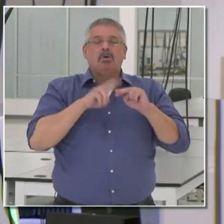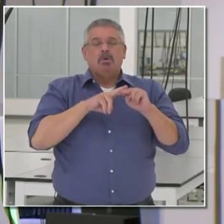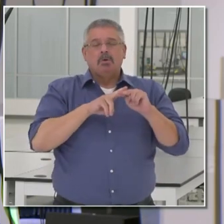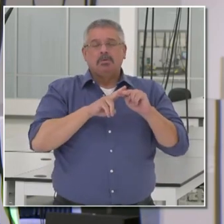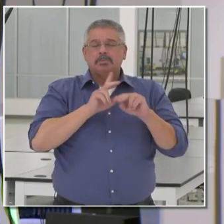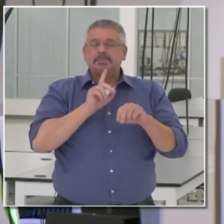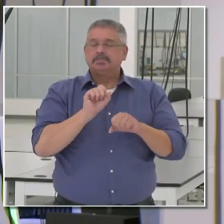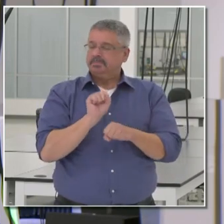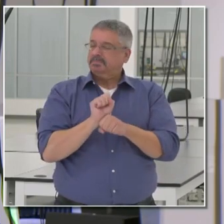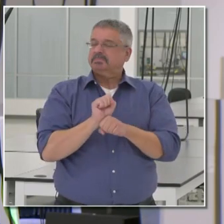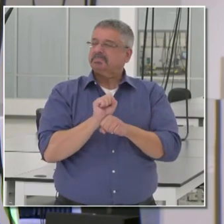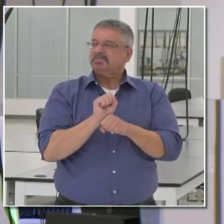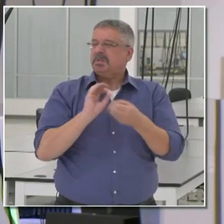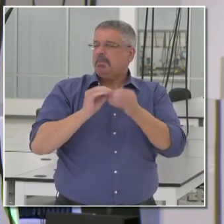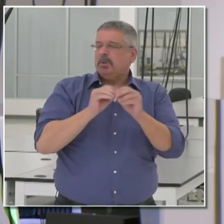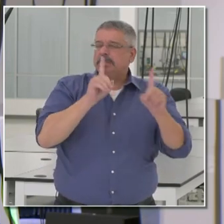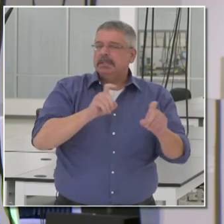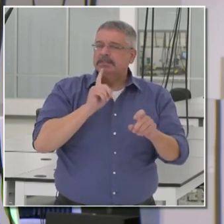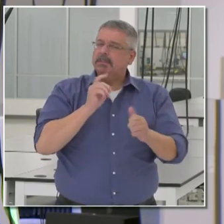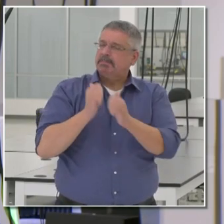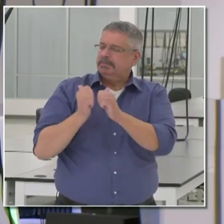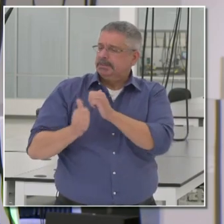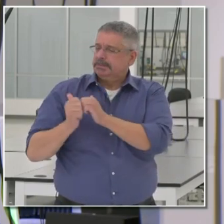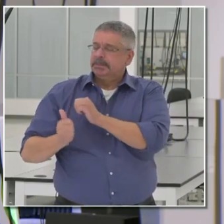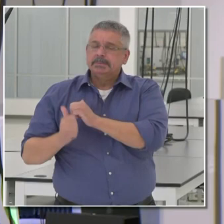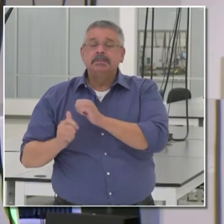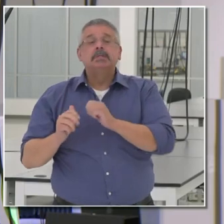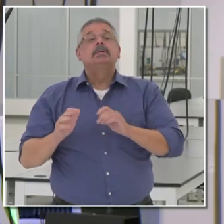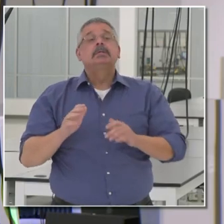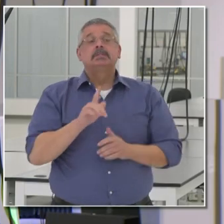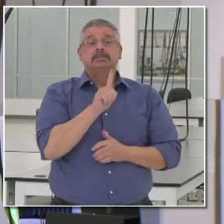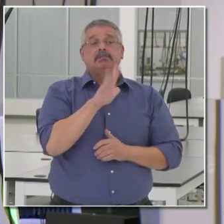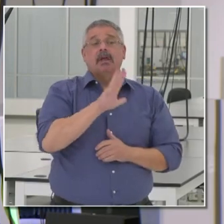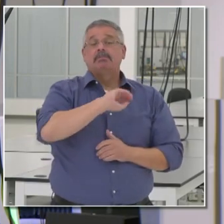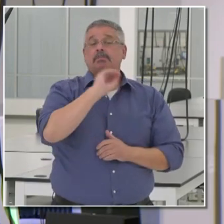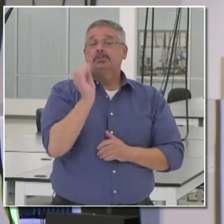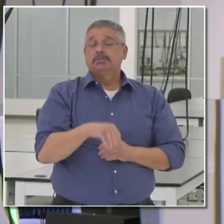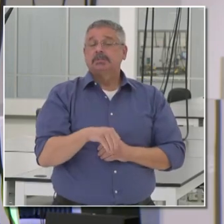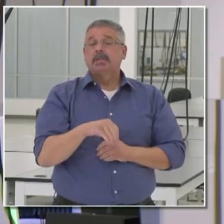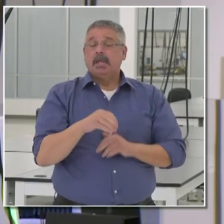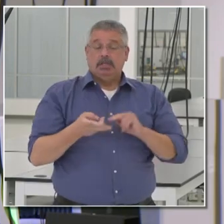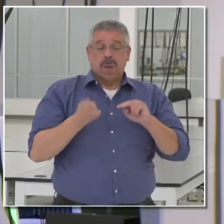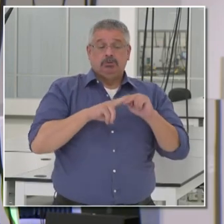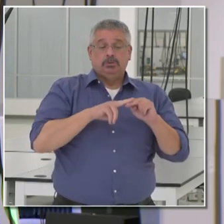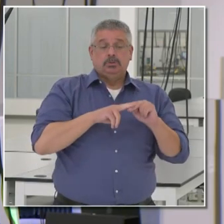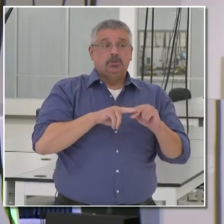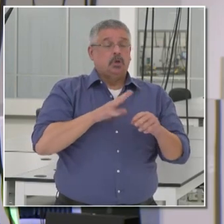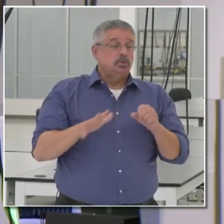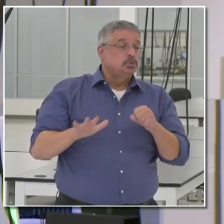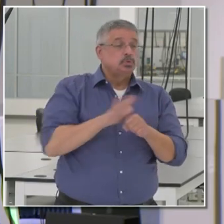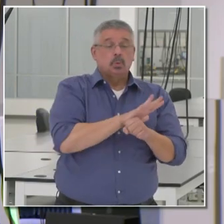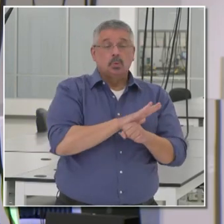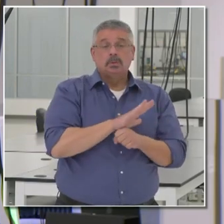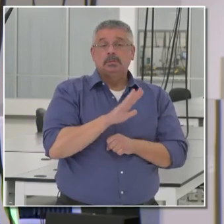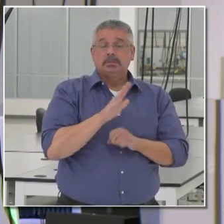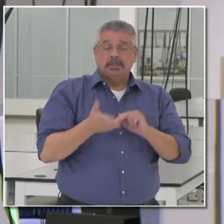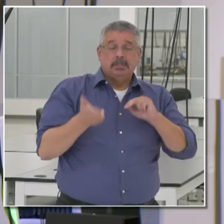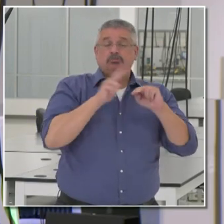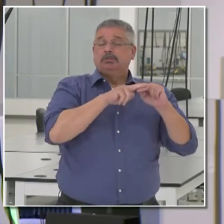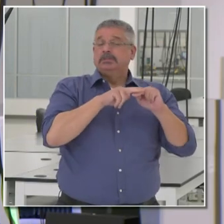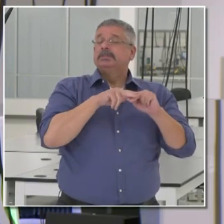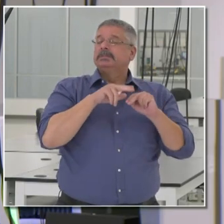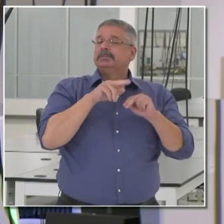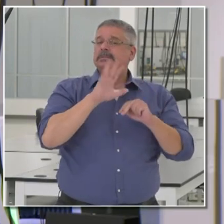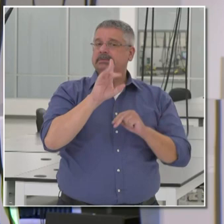ahora ha aumentado sustancialmente por un mínimo de 75 por ciento del aumento de nuestra capacidad de